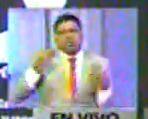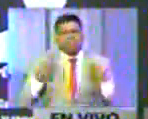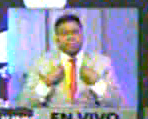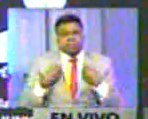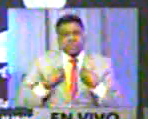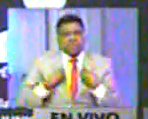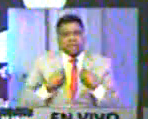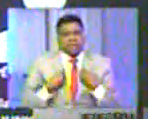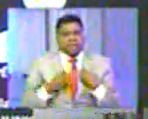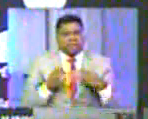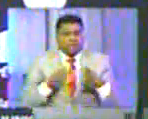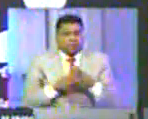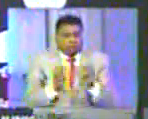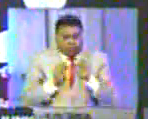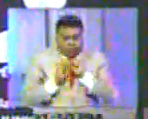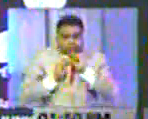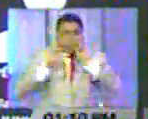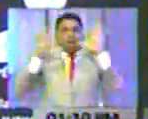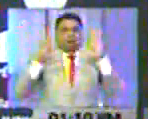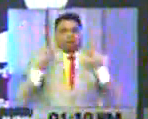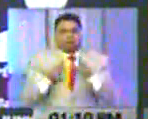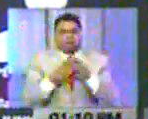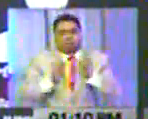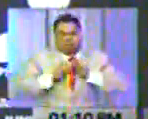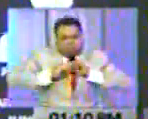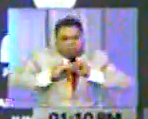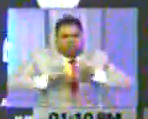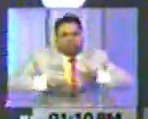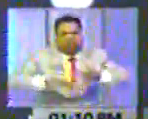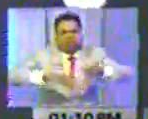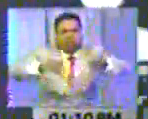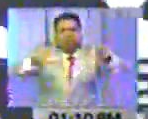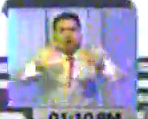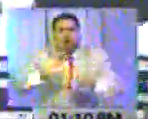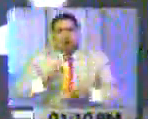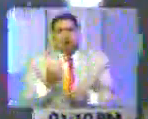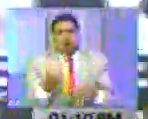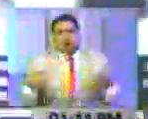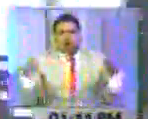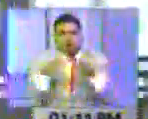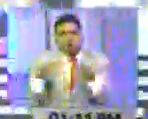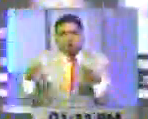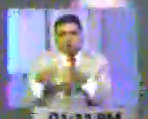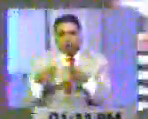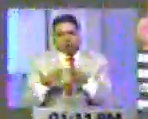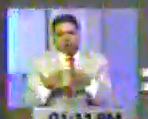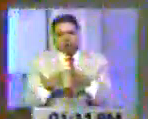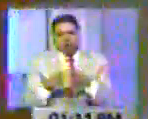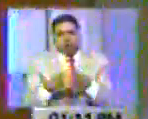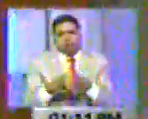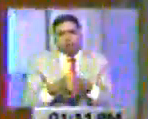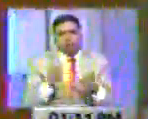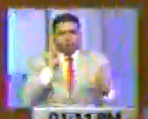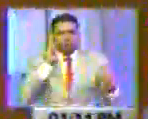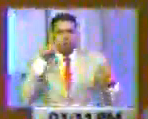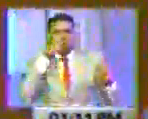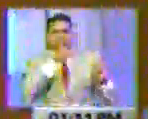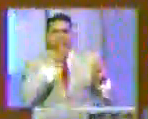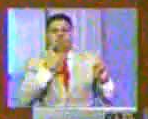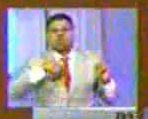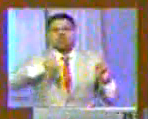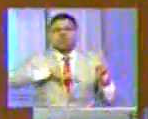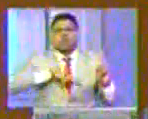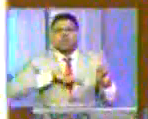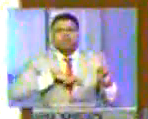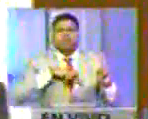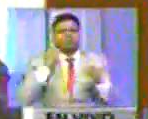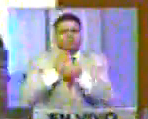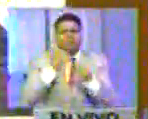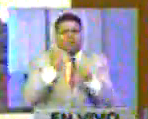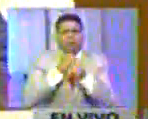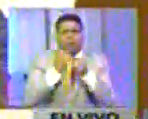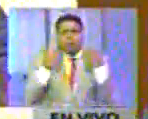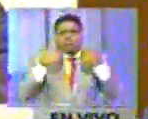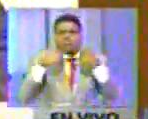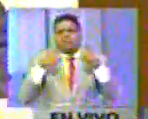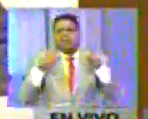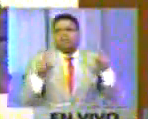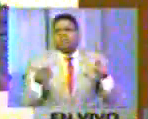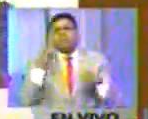ha impactado en el repliegue de otras bandas, las cuales siguen siendo objetivo de nuestras operaciones de liberación del pueblo.